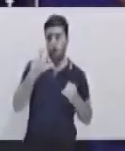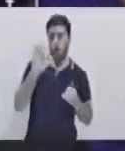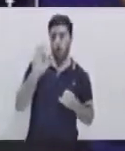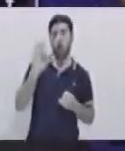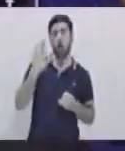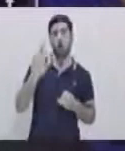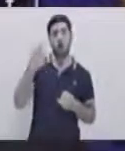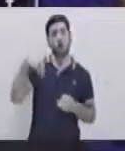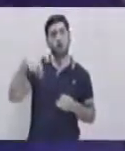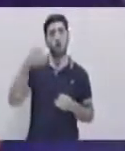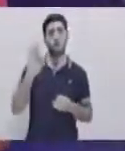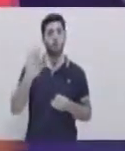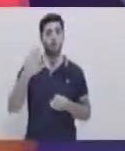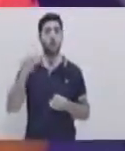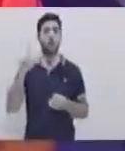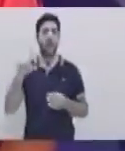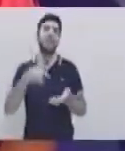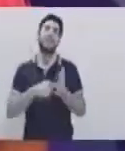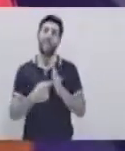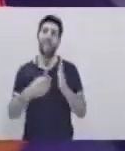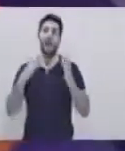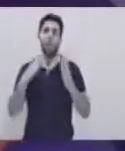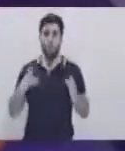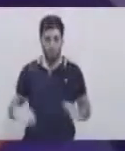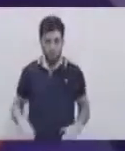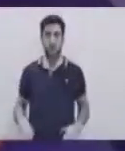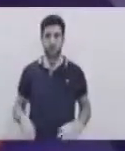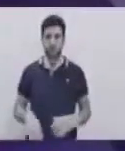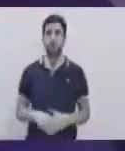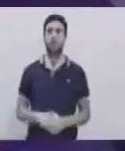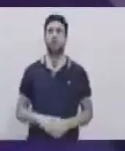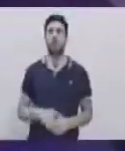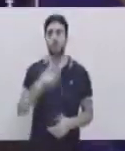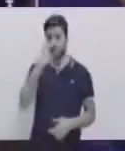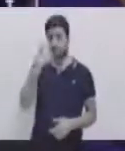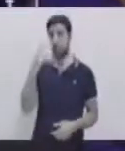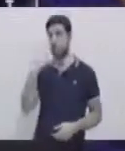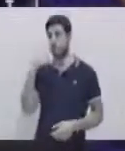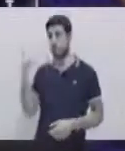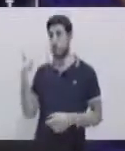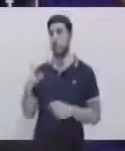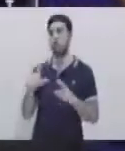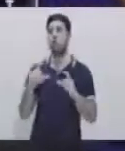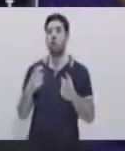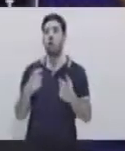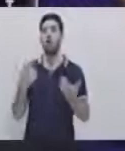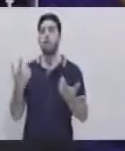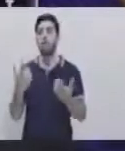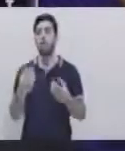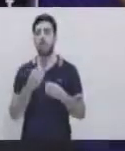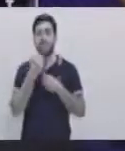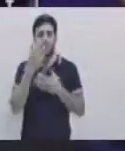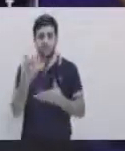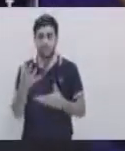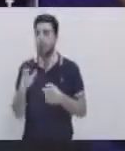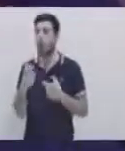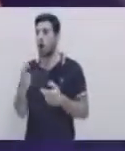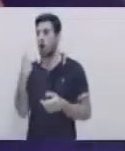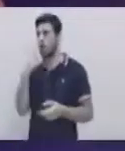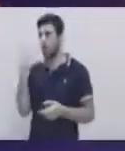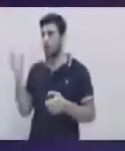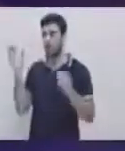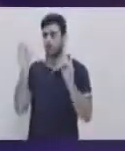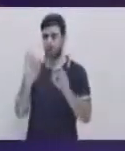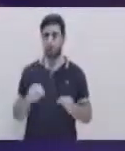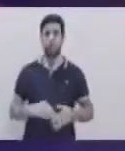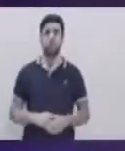que es nuestro cuerpo. Muy bien, vean la expresión que voy a hacer en este momento.